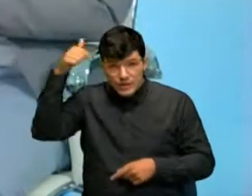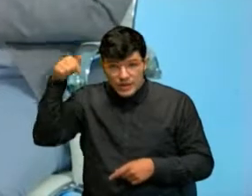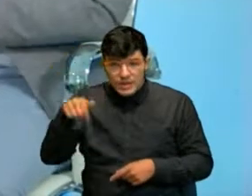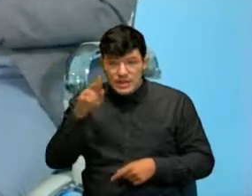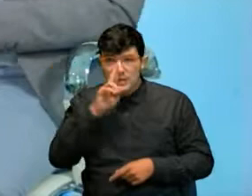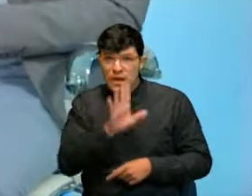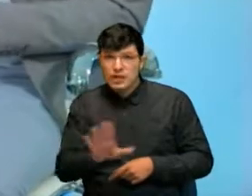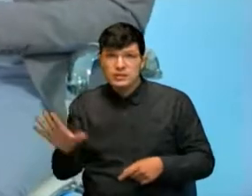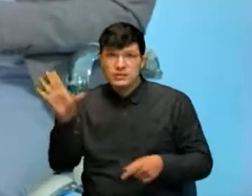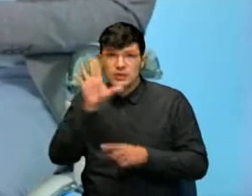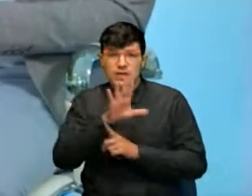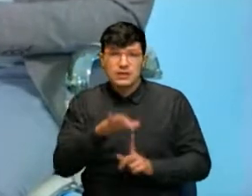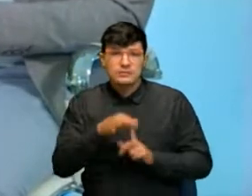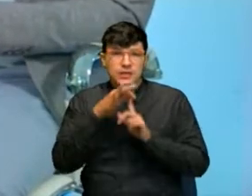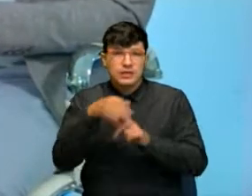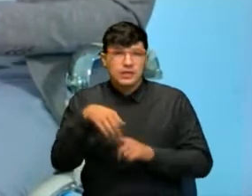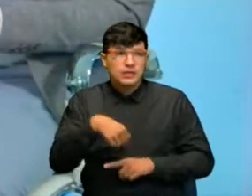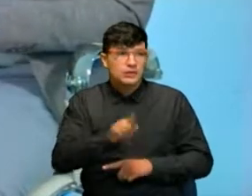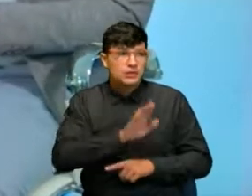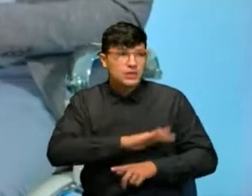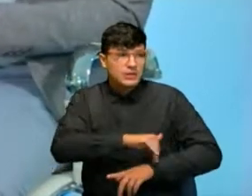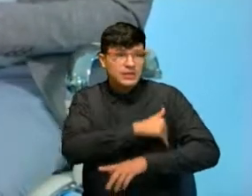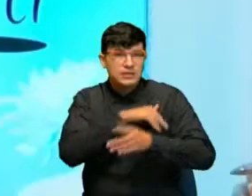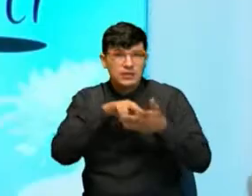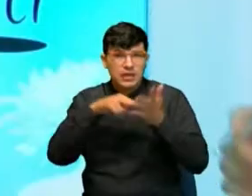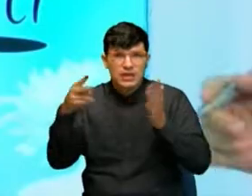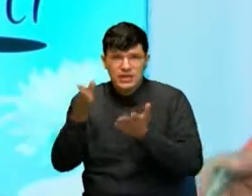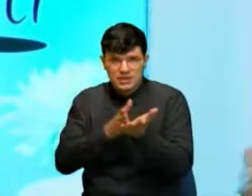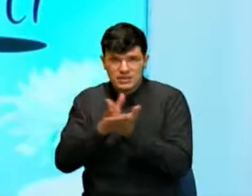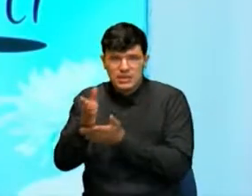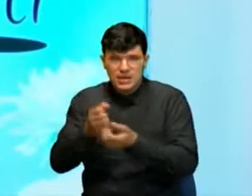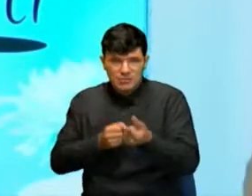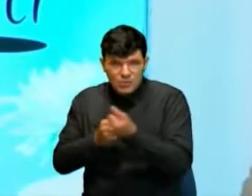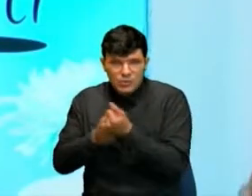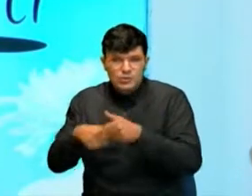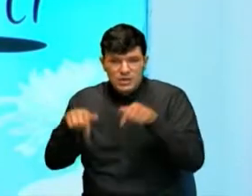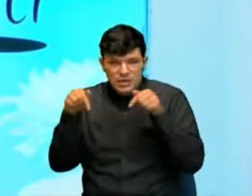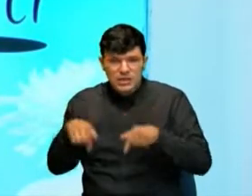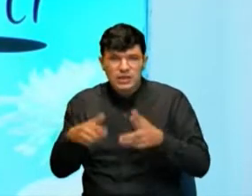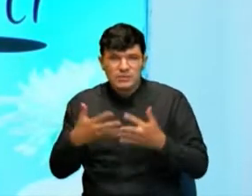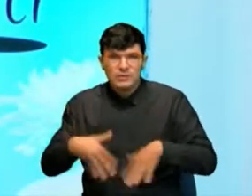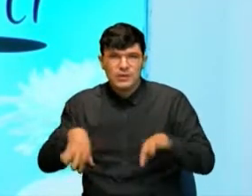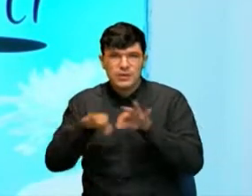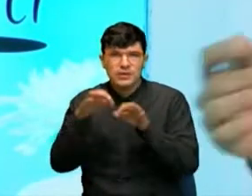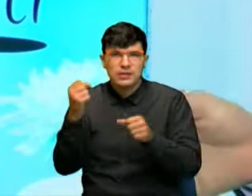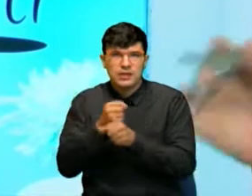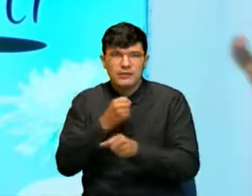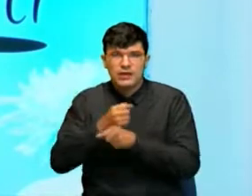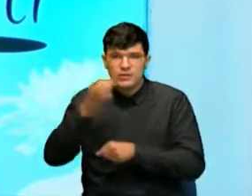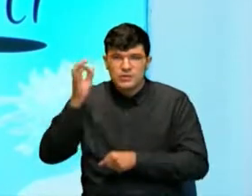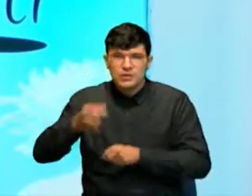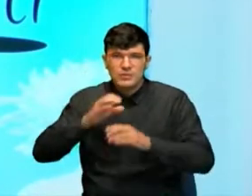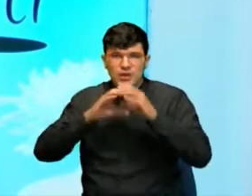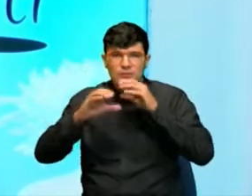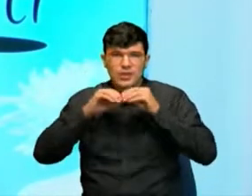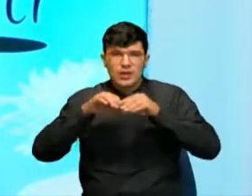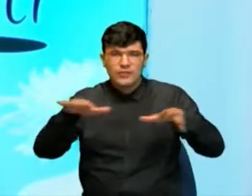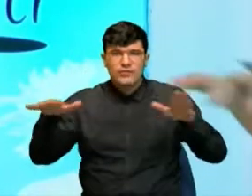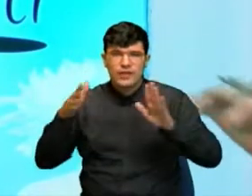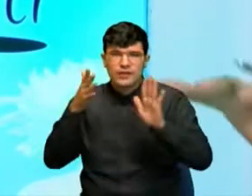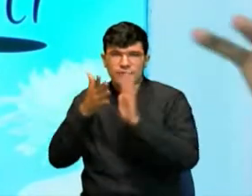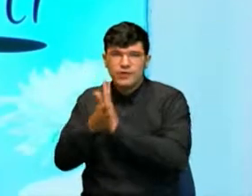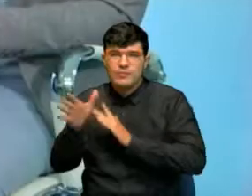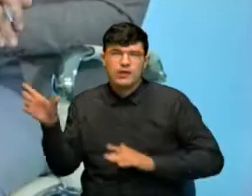y específicamente el Ministerio de las TIC, pues van a seguir apoyándonos y respaldando esta incansable labor de estar comunicando e informando a todos